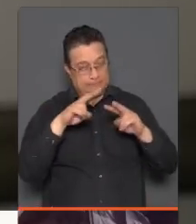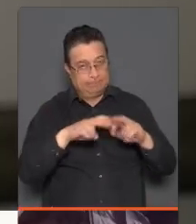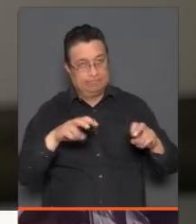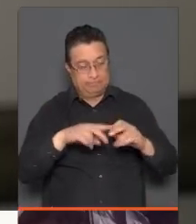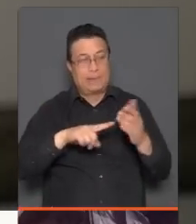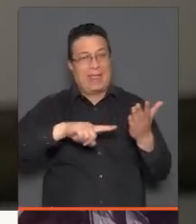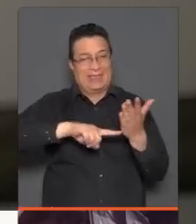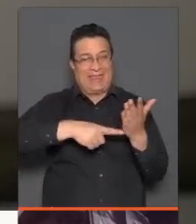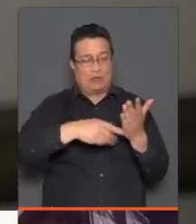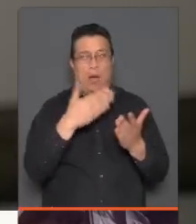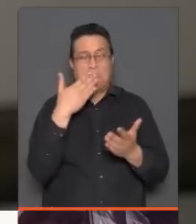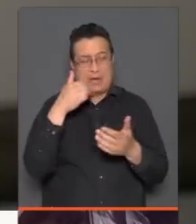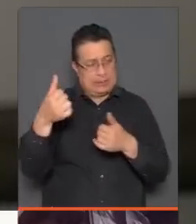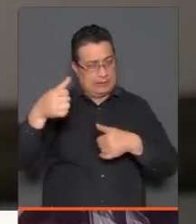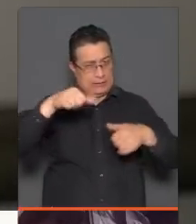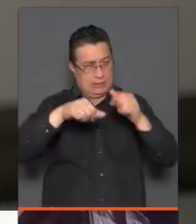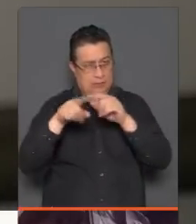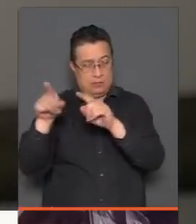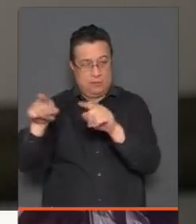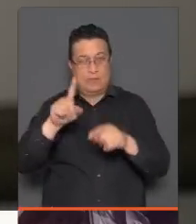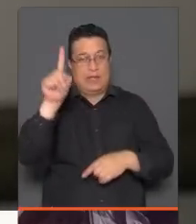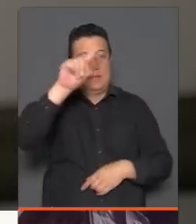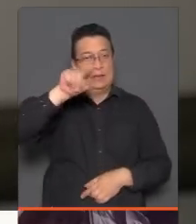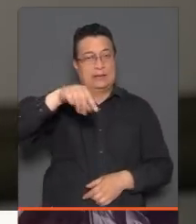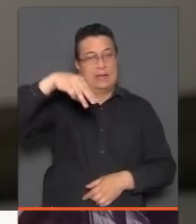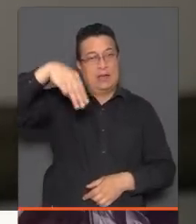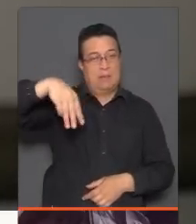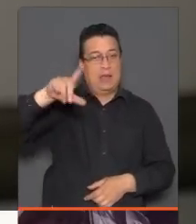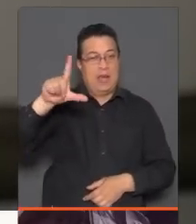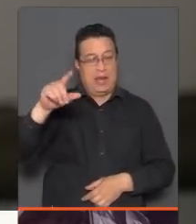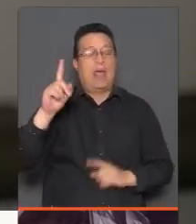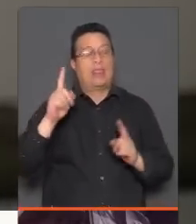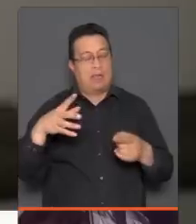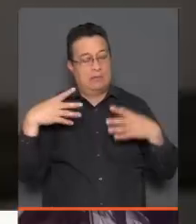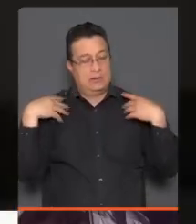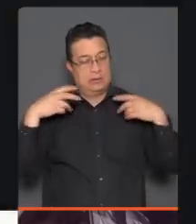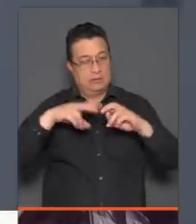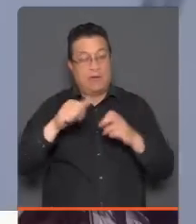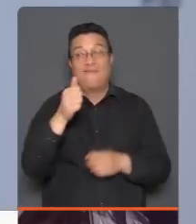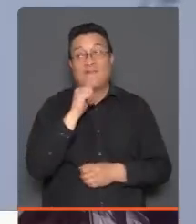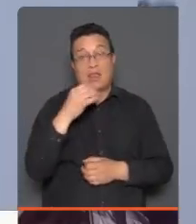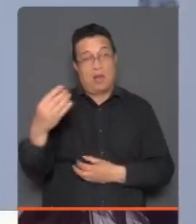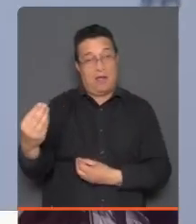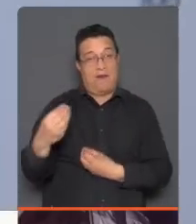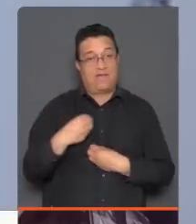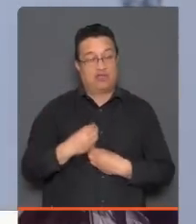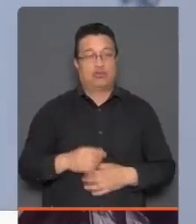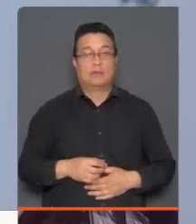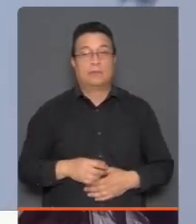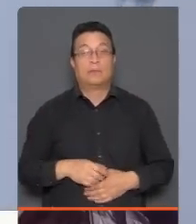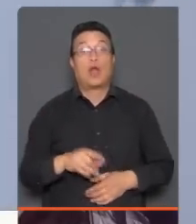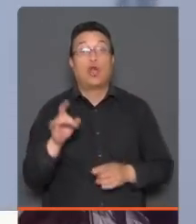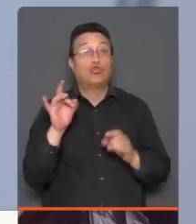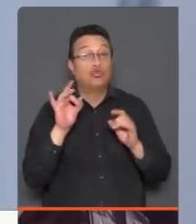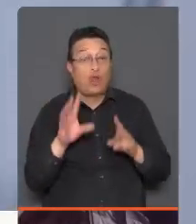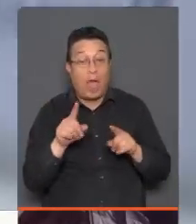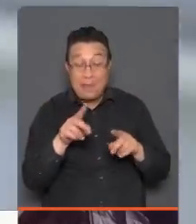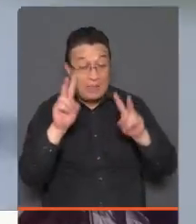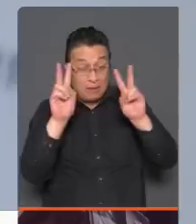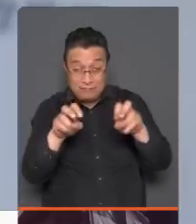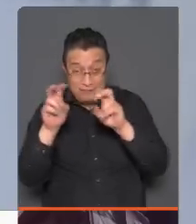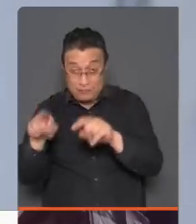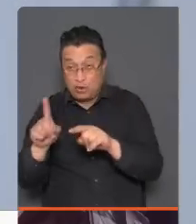en este caso científico, que es el Servicio Médico Legal, de la pericia respectiva, la cual aún no hemos recibido. Pero eso no fue todo lo incautado.